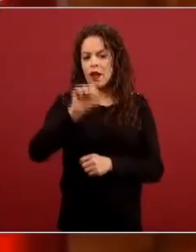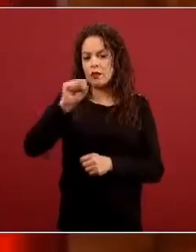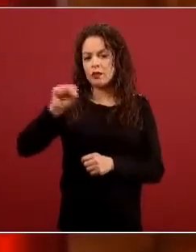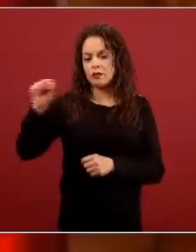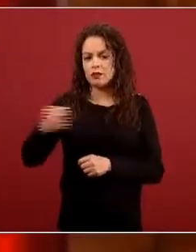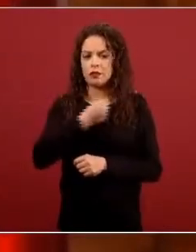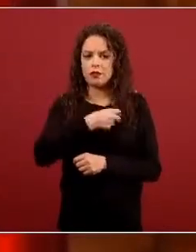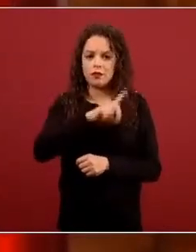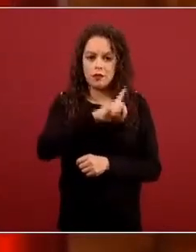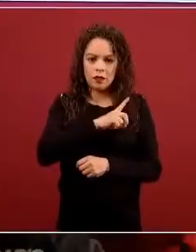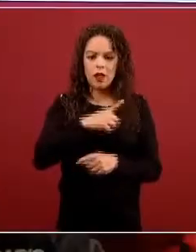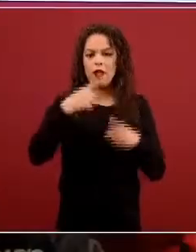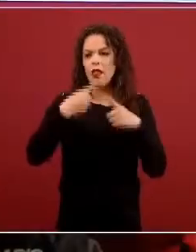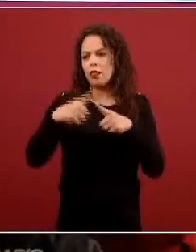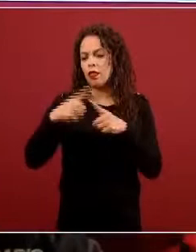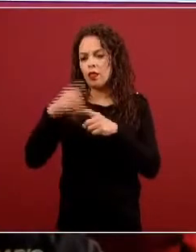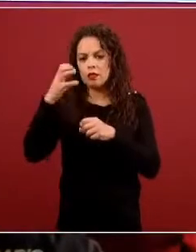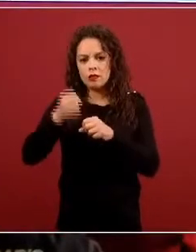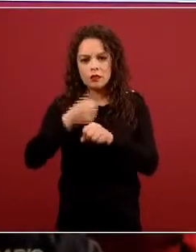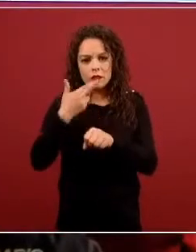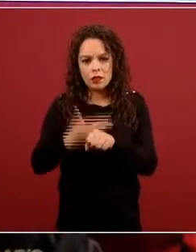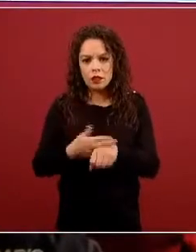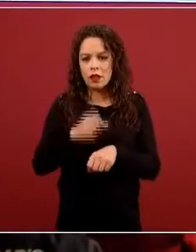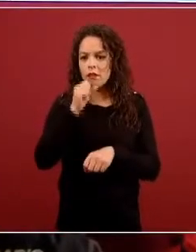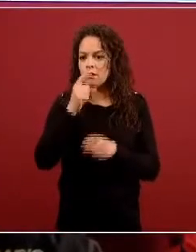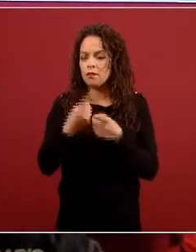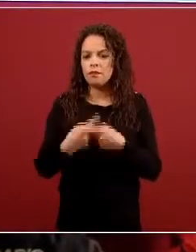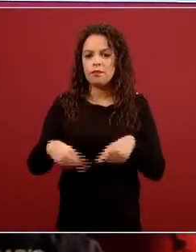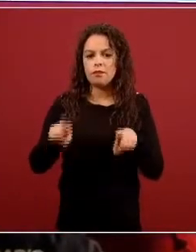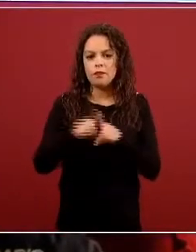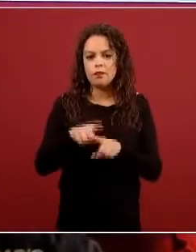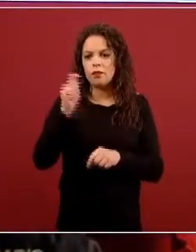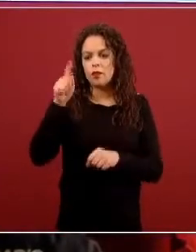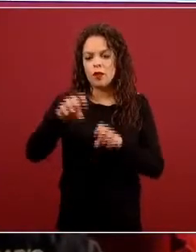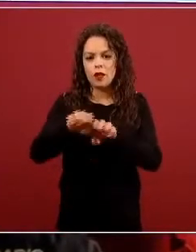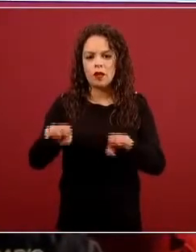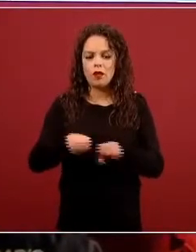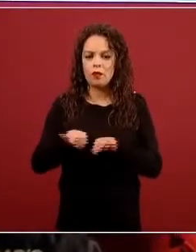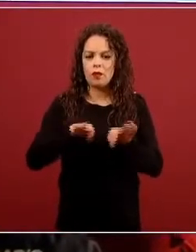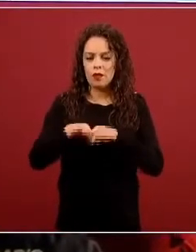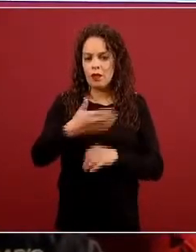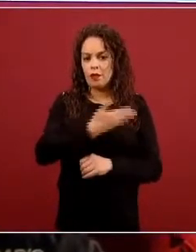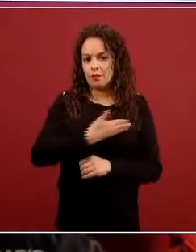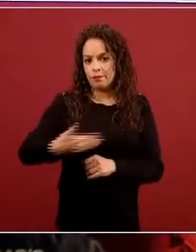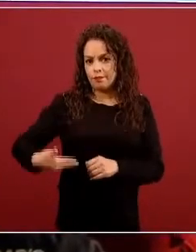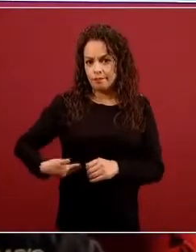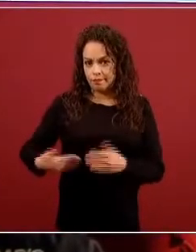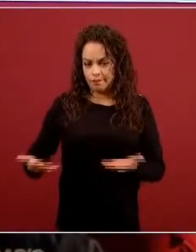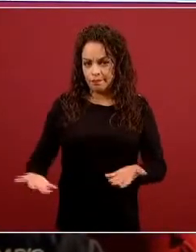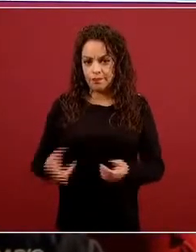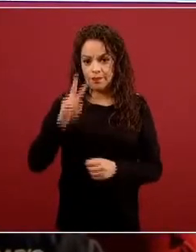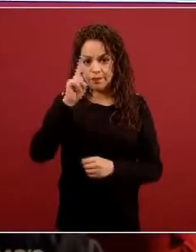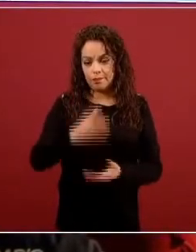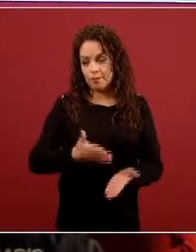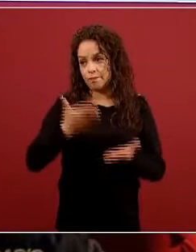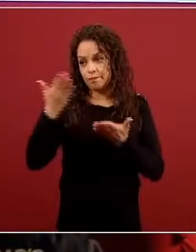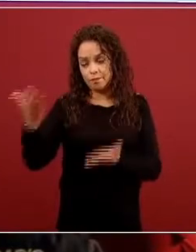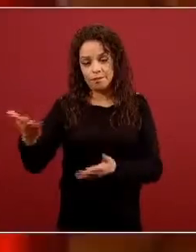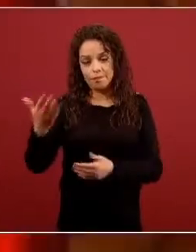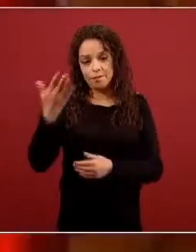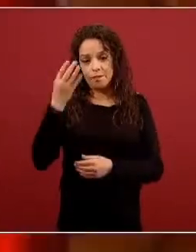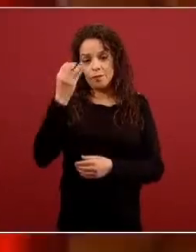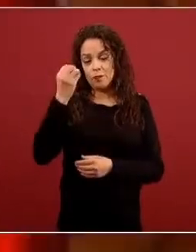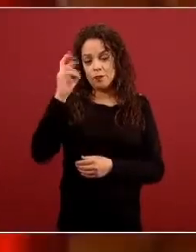otras secretarías e incluyendo la vocería de Presidencia de la República, a quien también le reconozco y agradezco el esfuerzo que